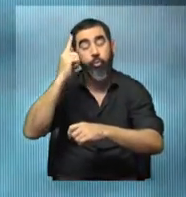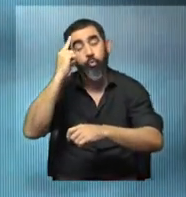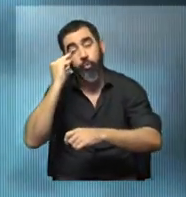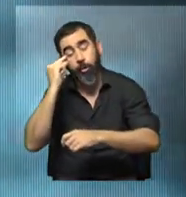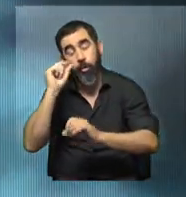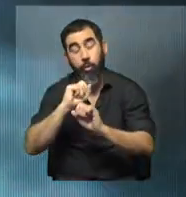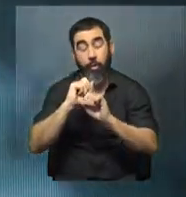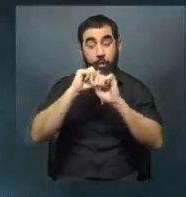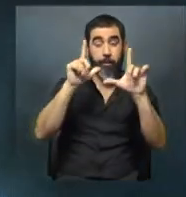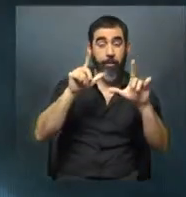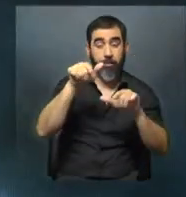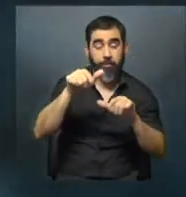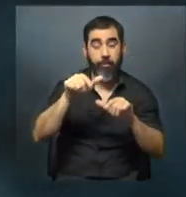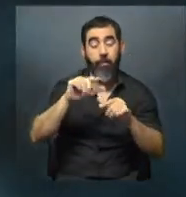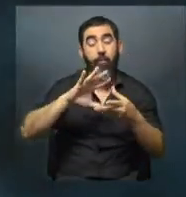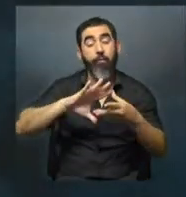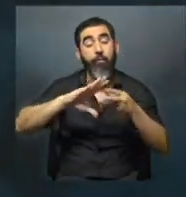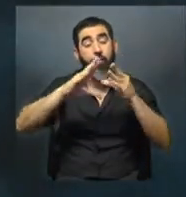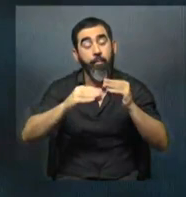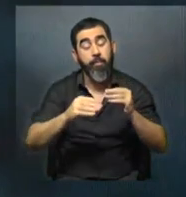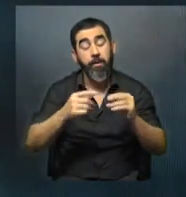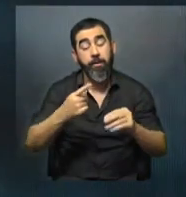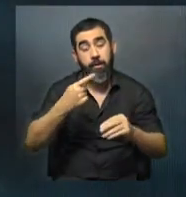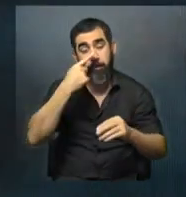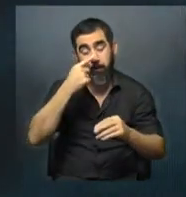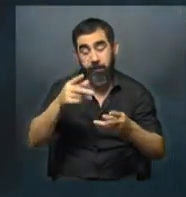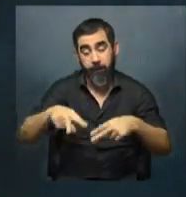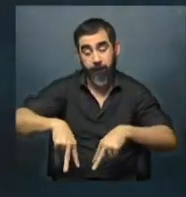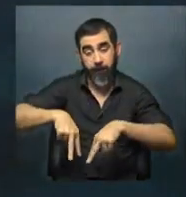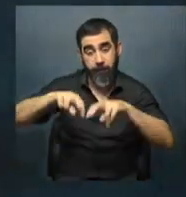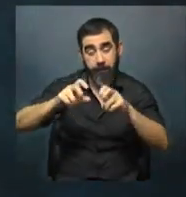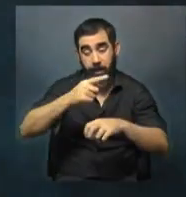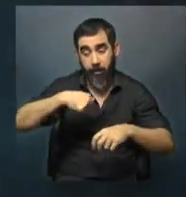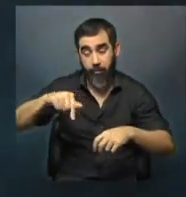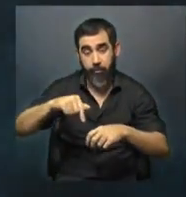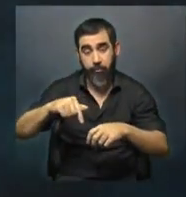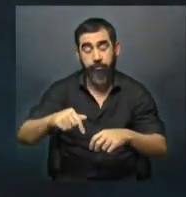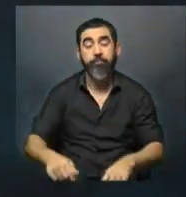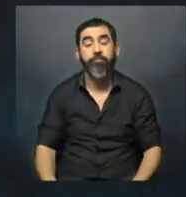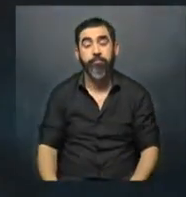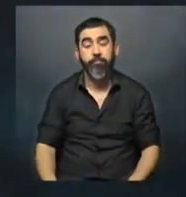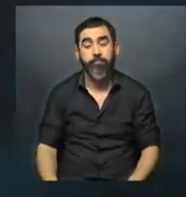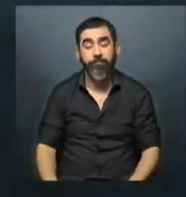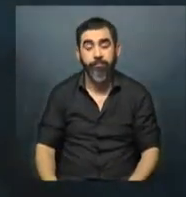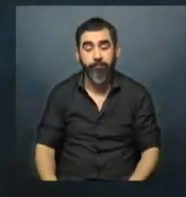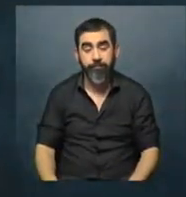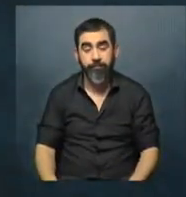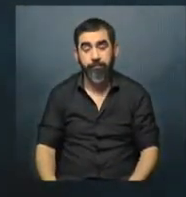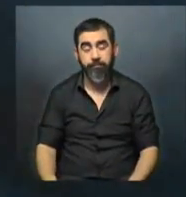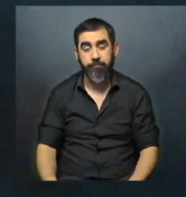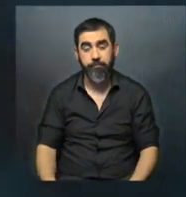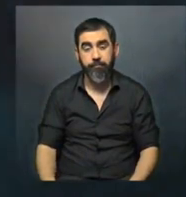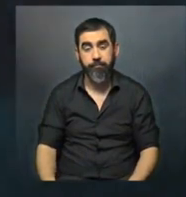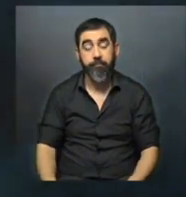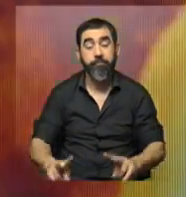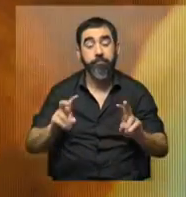son uno de esos ritmos que nos interesan a nosotros, que de alguna manera es el más conspicuo, el más claro, ¿verdad? Así que cuando